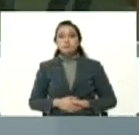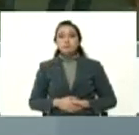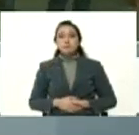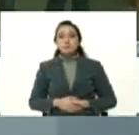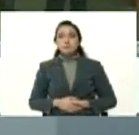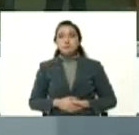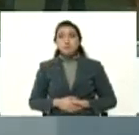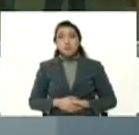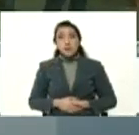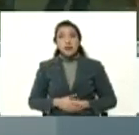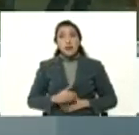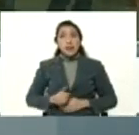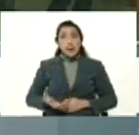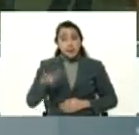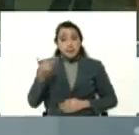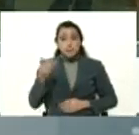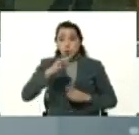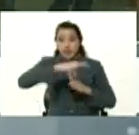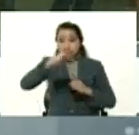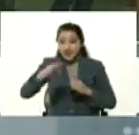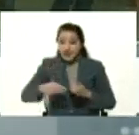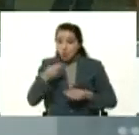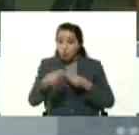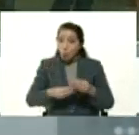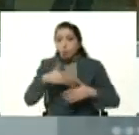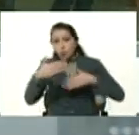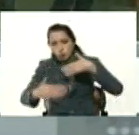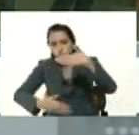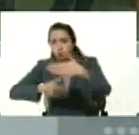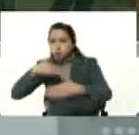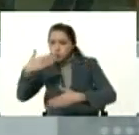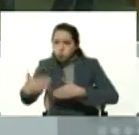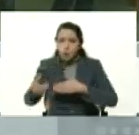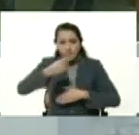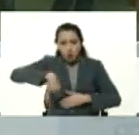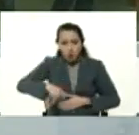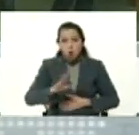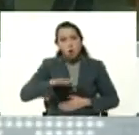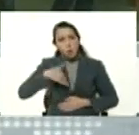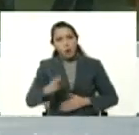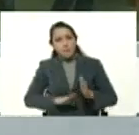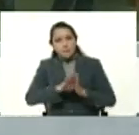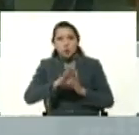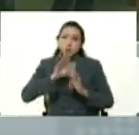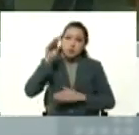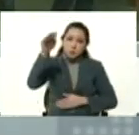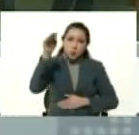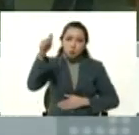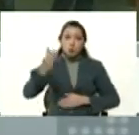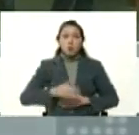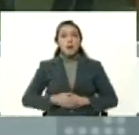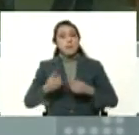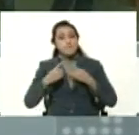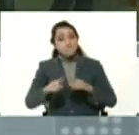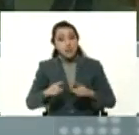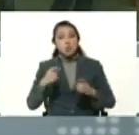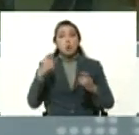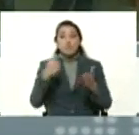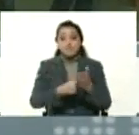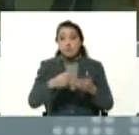La materia prima importada, bueno, se va regularizando para que ustedes produzcan. Pero es gasto de